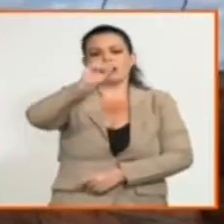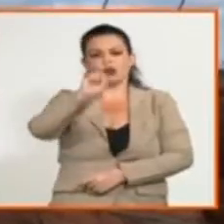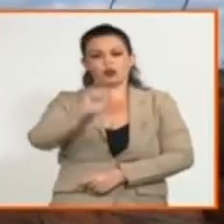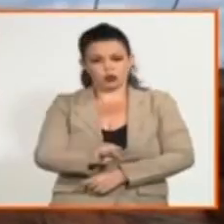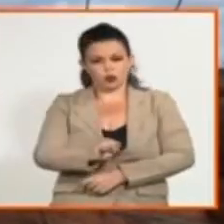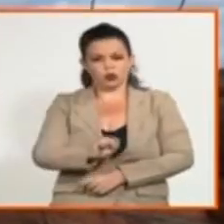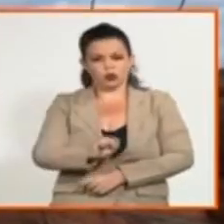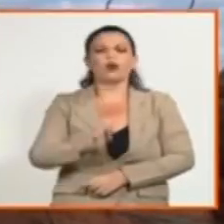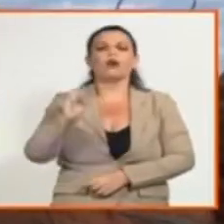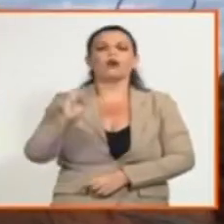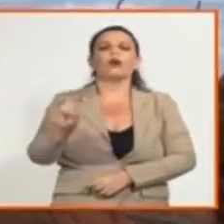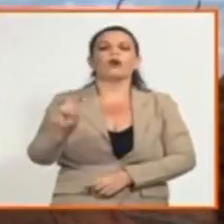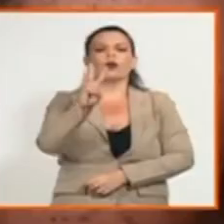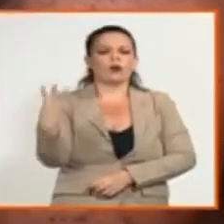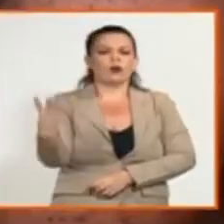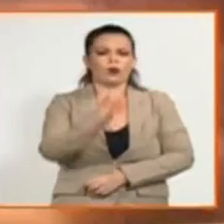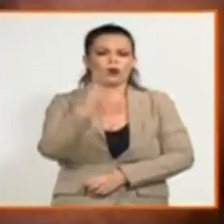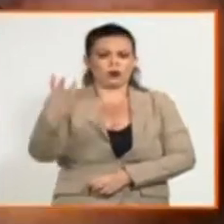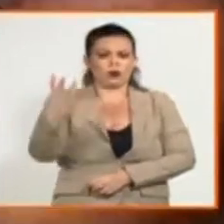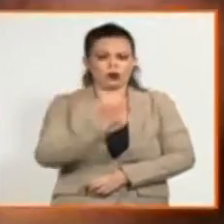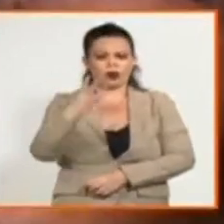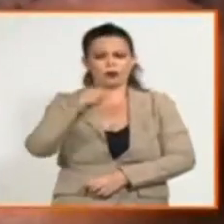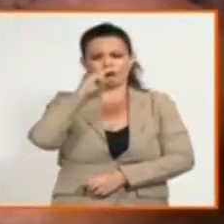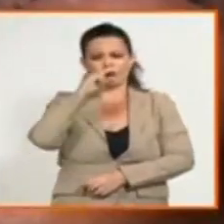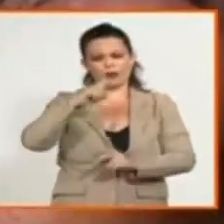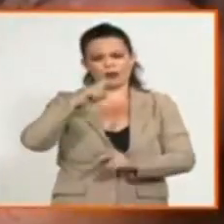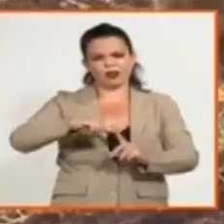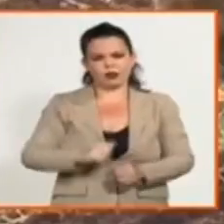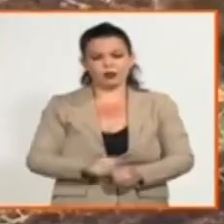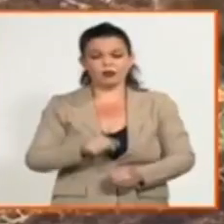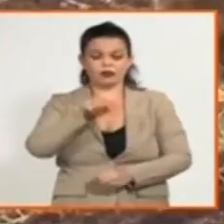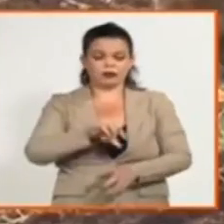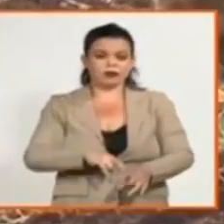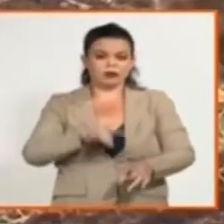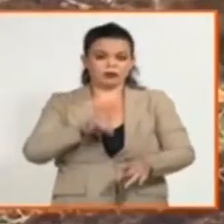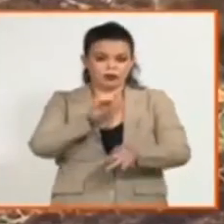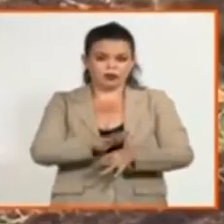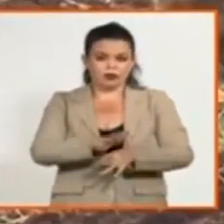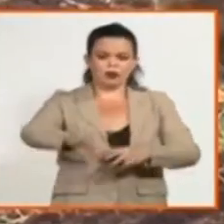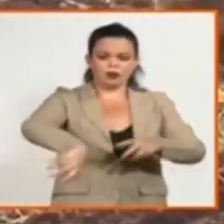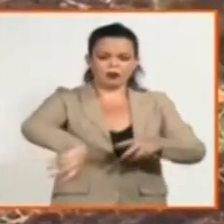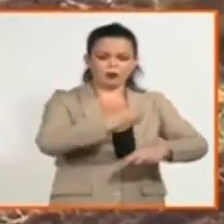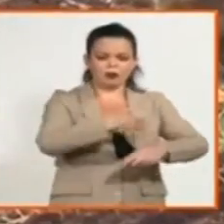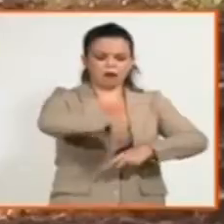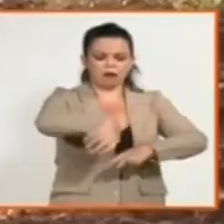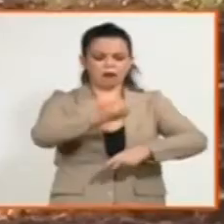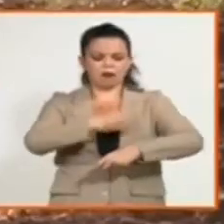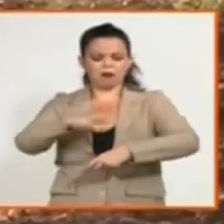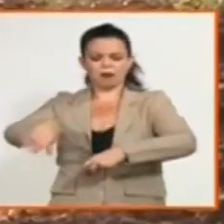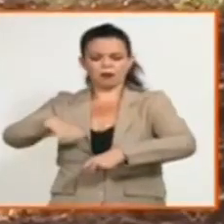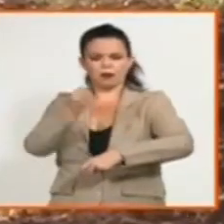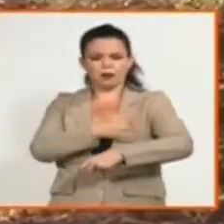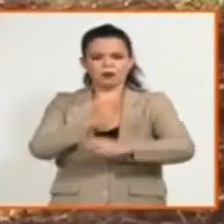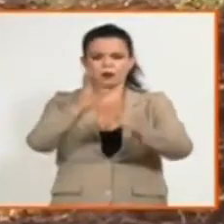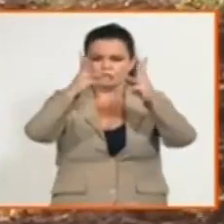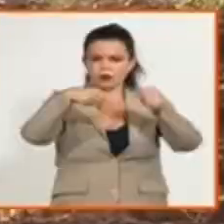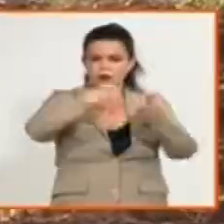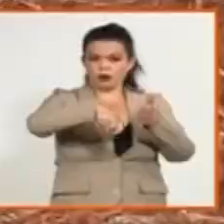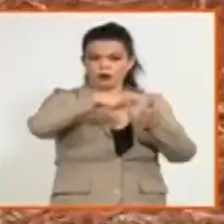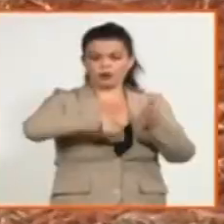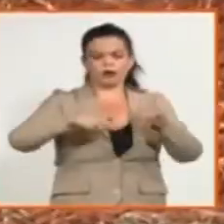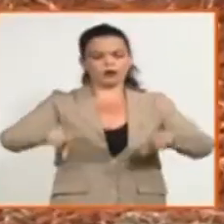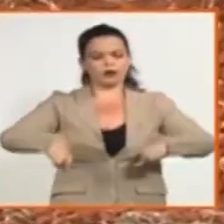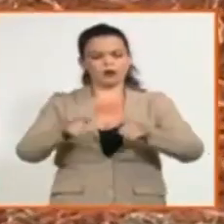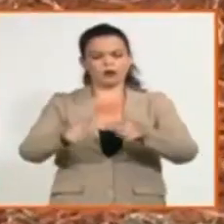1, perteneciente a la empresa de cultivos varios de Melena, prevé buenos rendimientos en las hectáreas recolectadas, que hasta